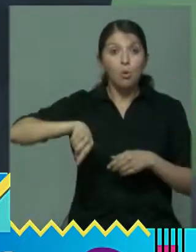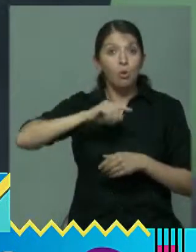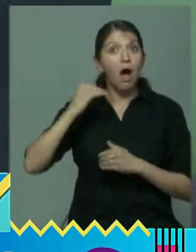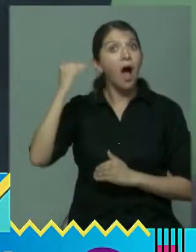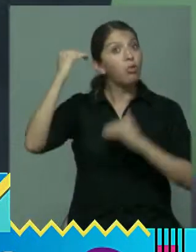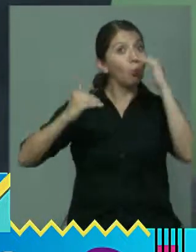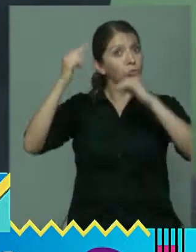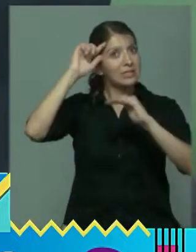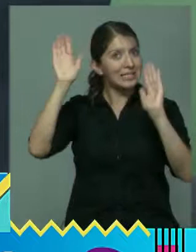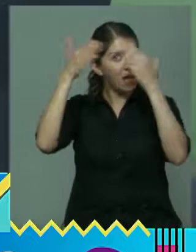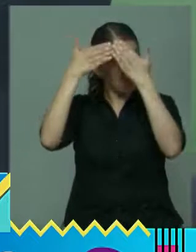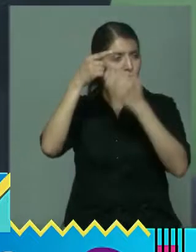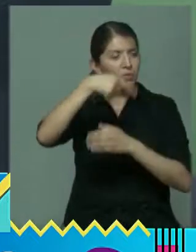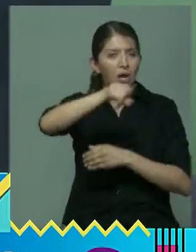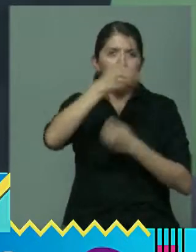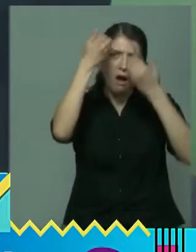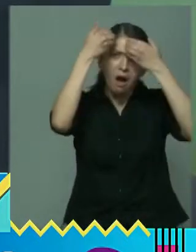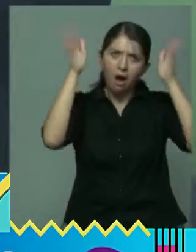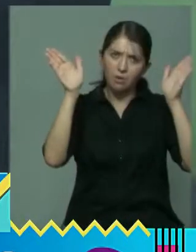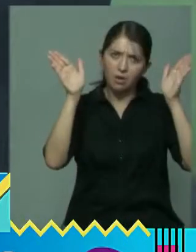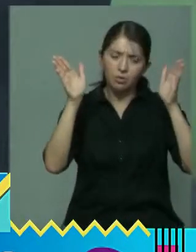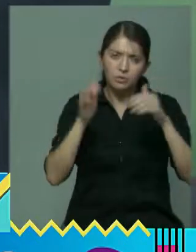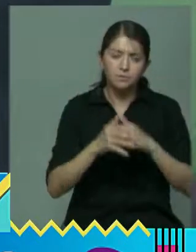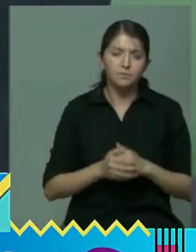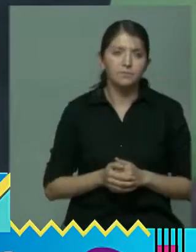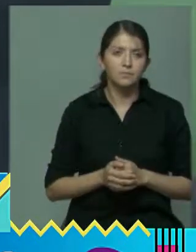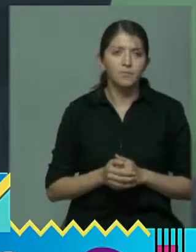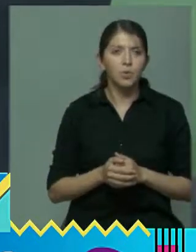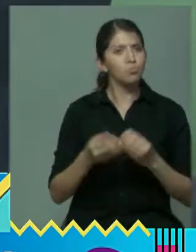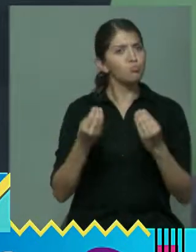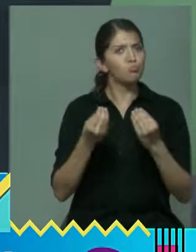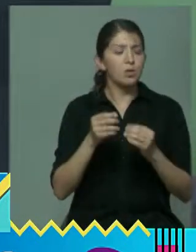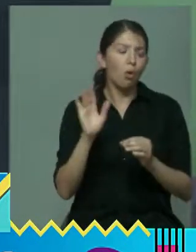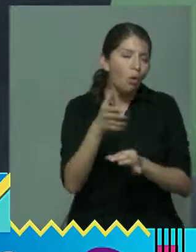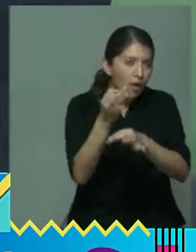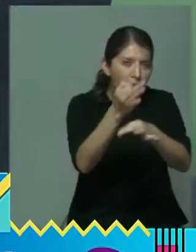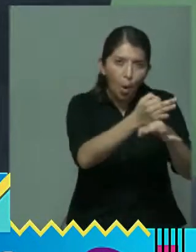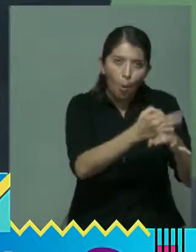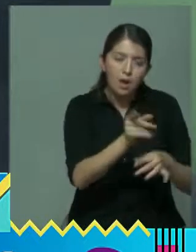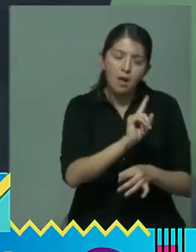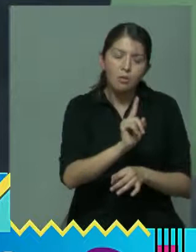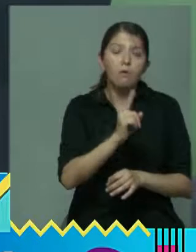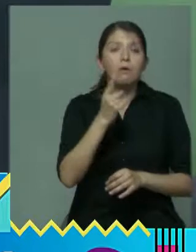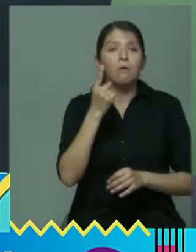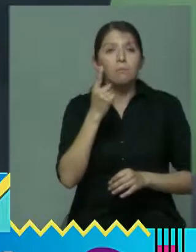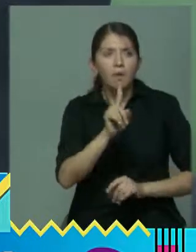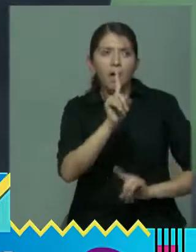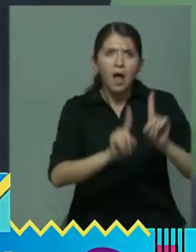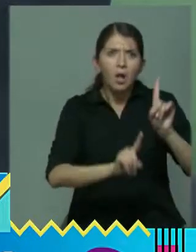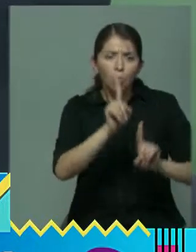ver. Los chicos vienen con esa amplitud en muchos de los casos y en no todos los colegios, en donde a lo mejor ya empiezan